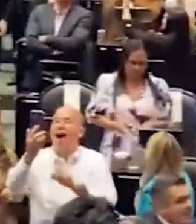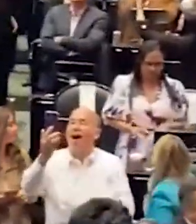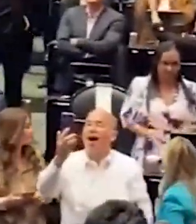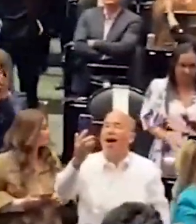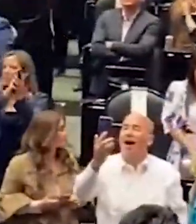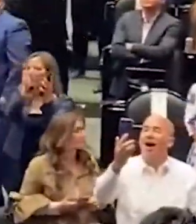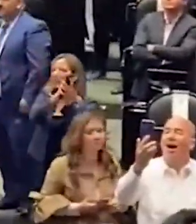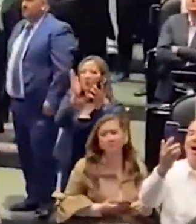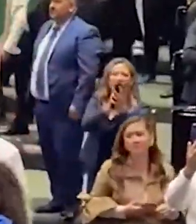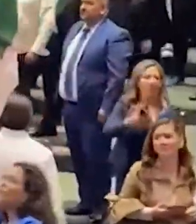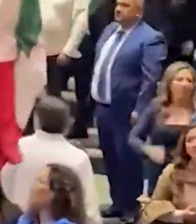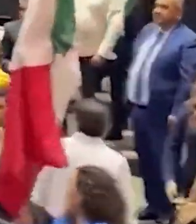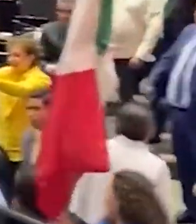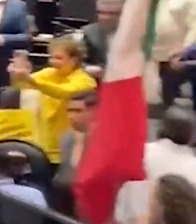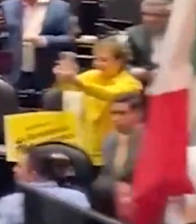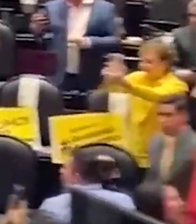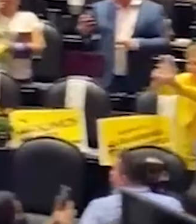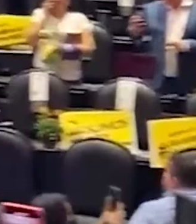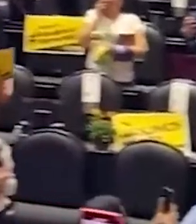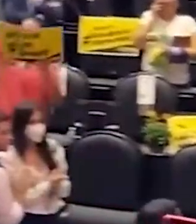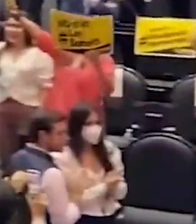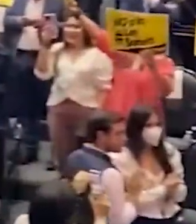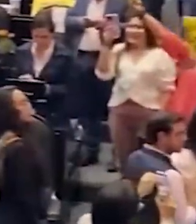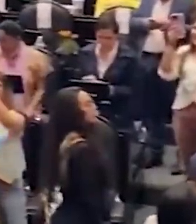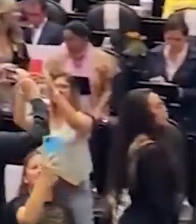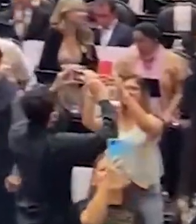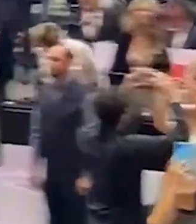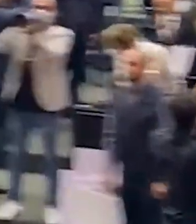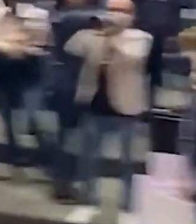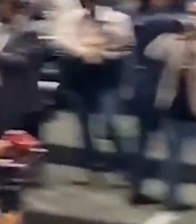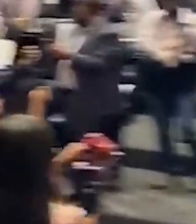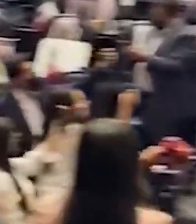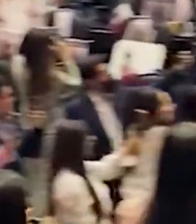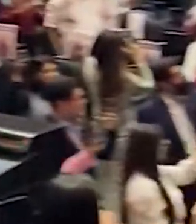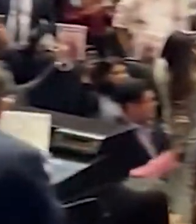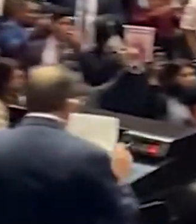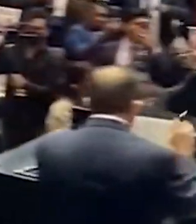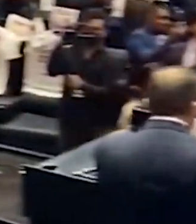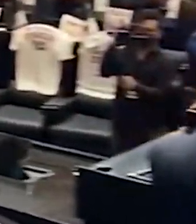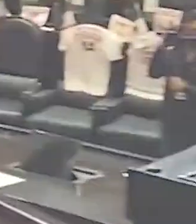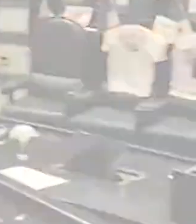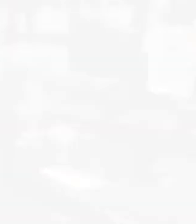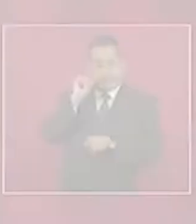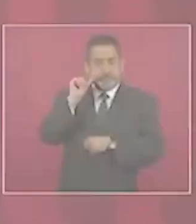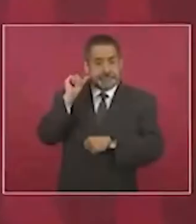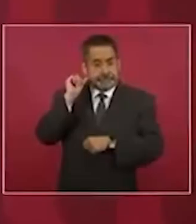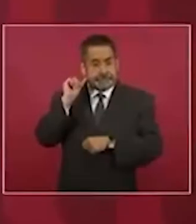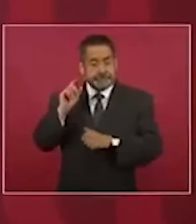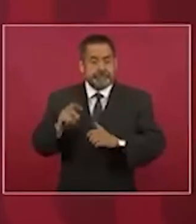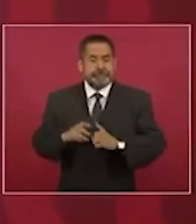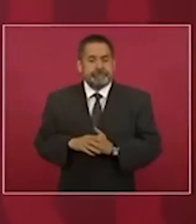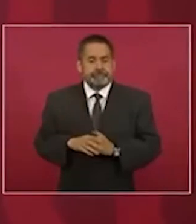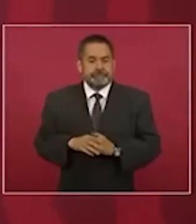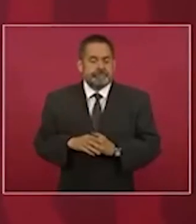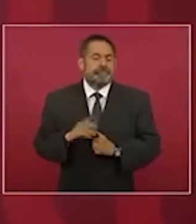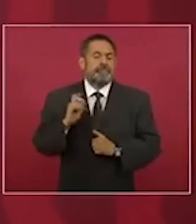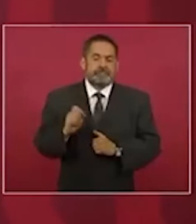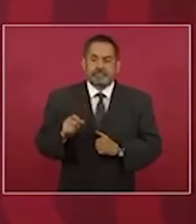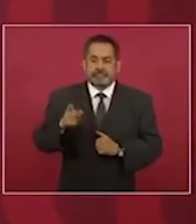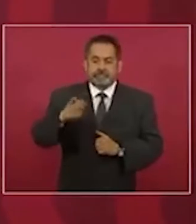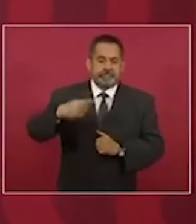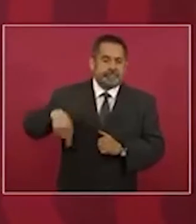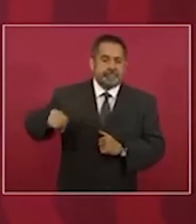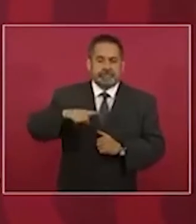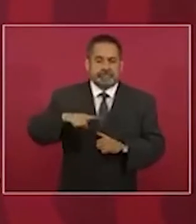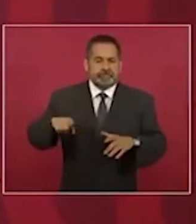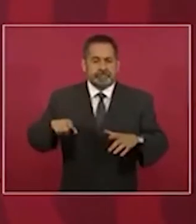así como los priistas Javier Cacique Zárate, Lázaro Jiménez Aquino y Blanca Alcalá Ruiz. El presidente lamentó esta mañana que los diputados